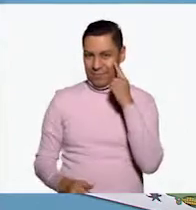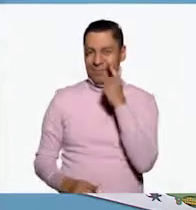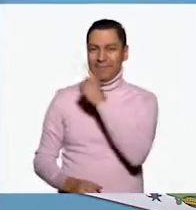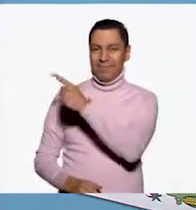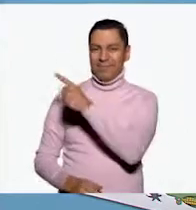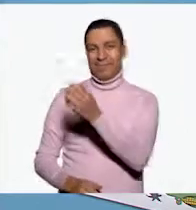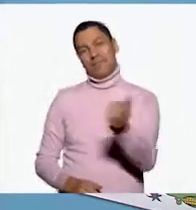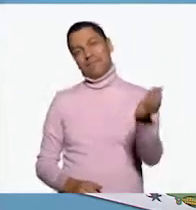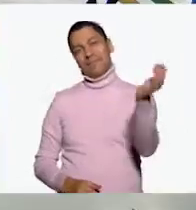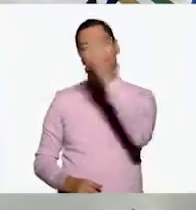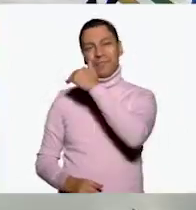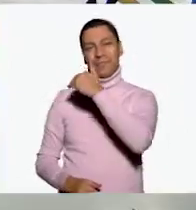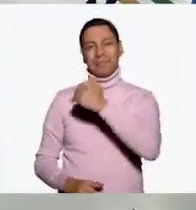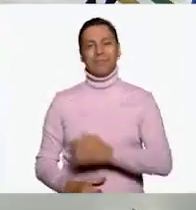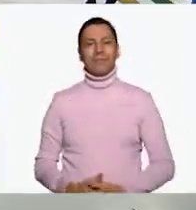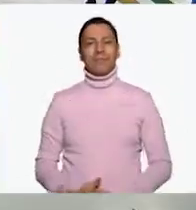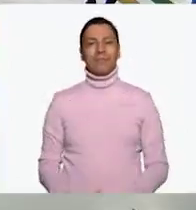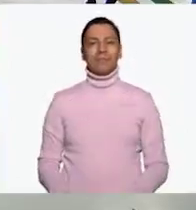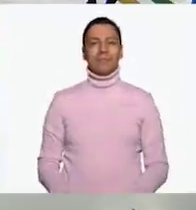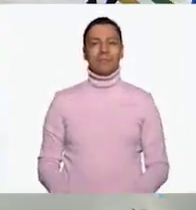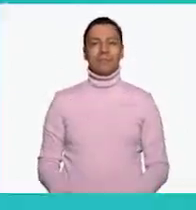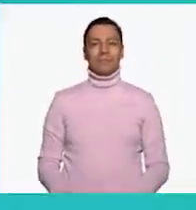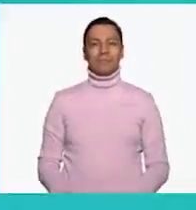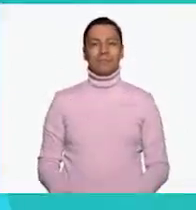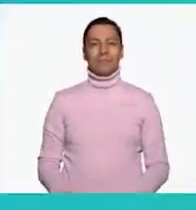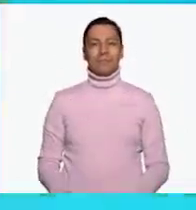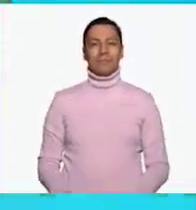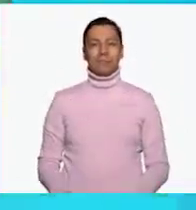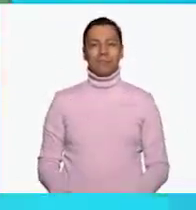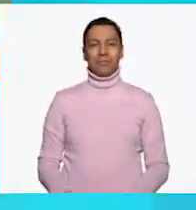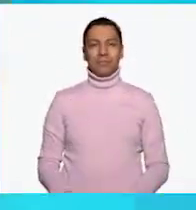¡Sí! Pues, vamos.